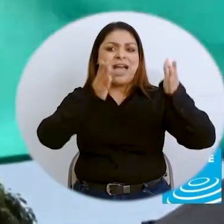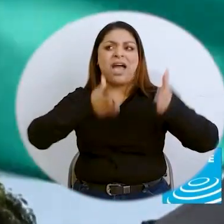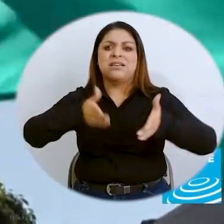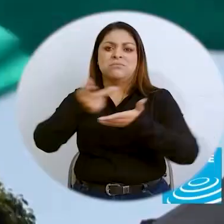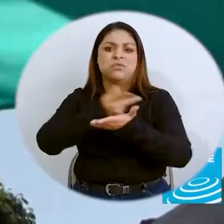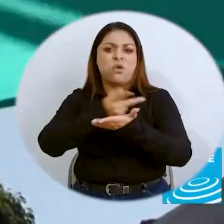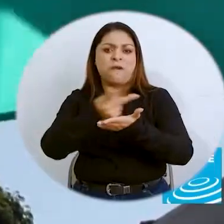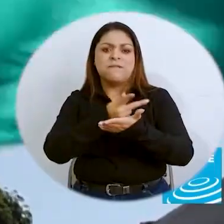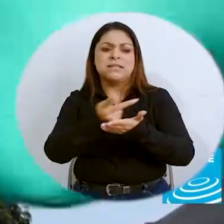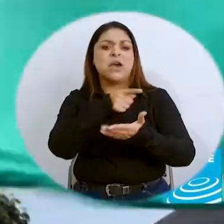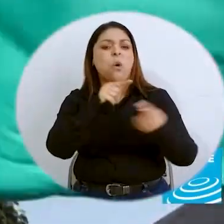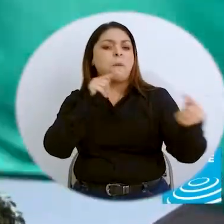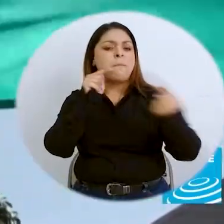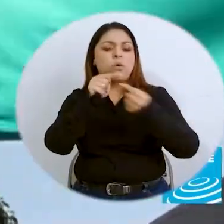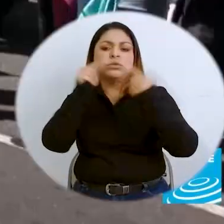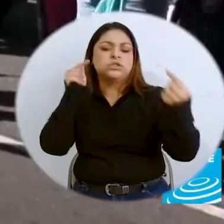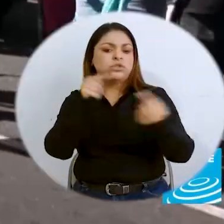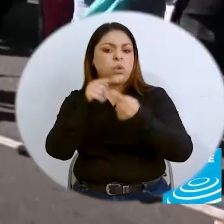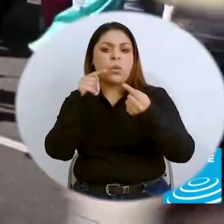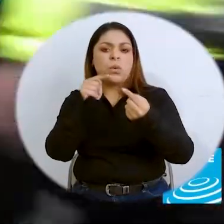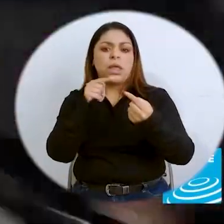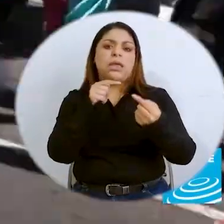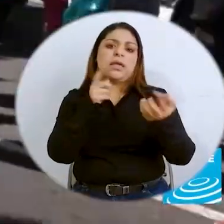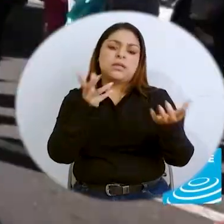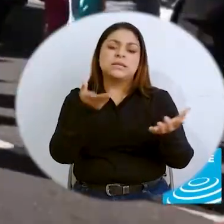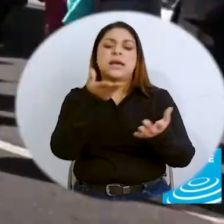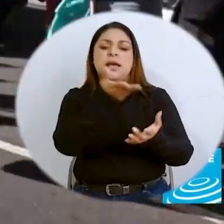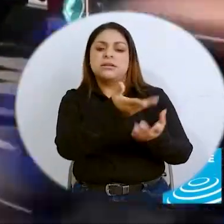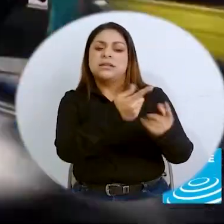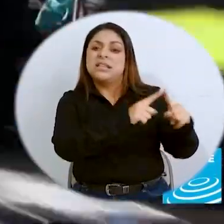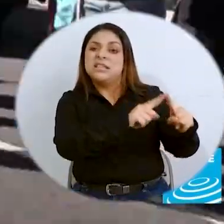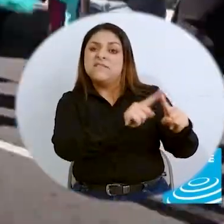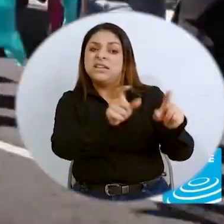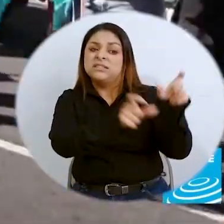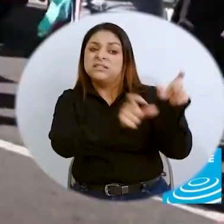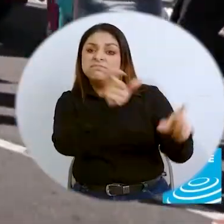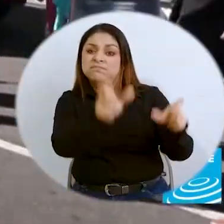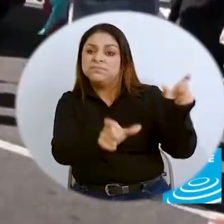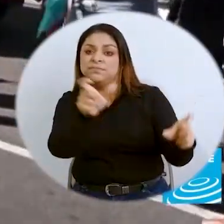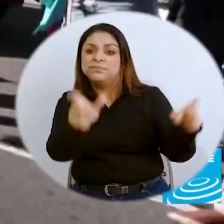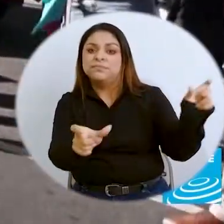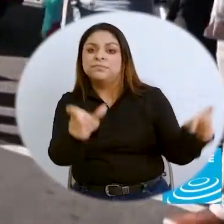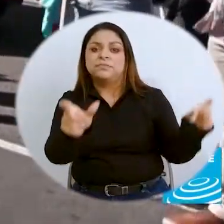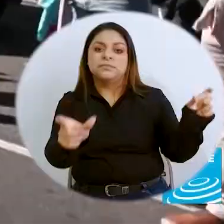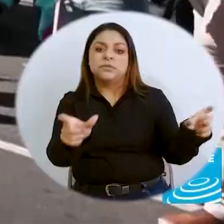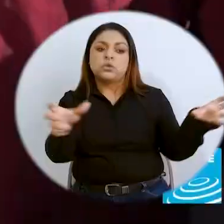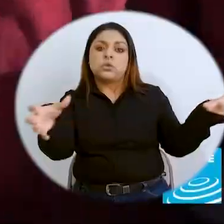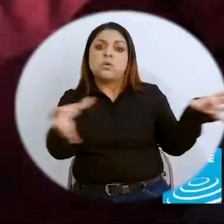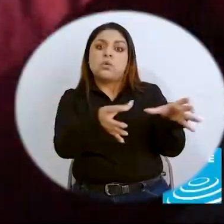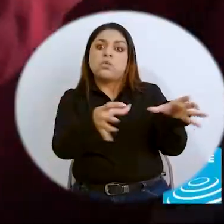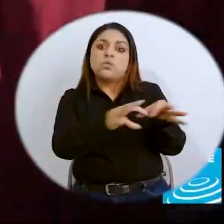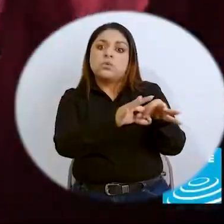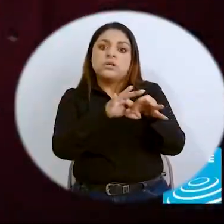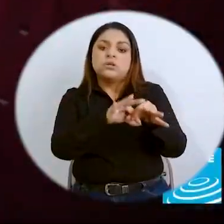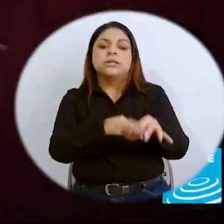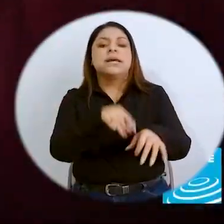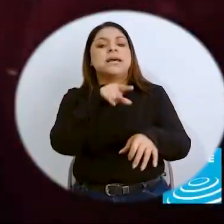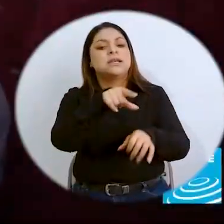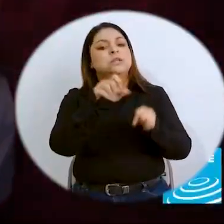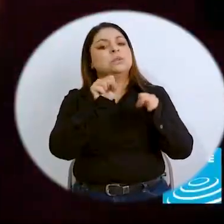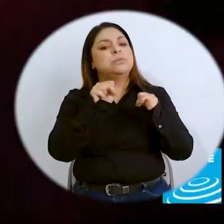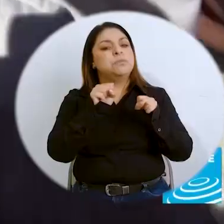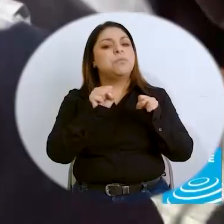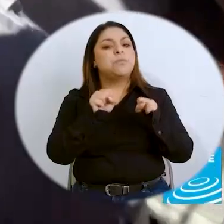de provincias, ¿verdad? Que esa composición multiactoral me parece que si es